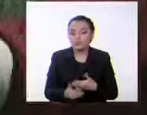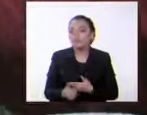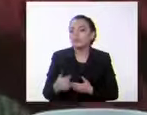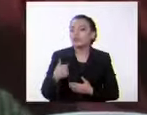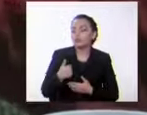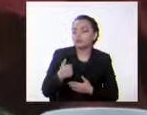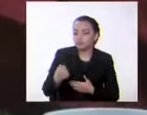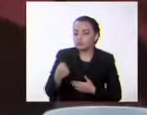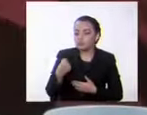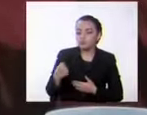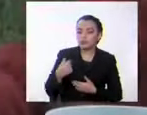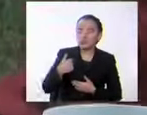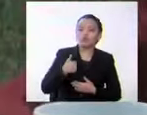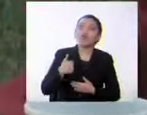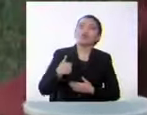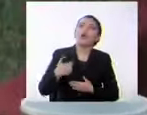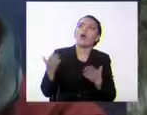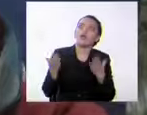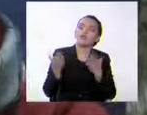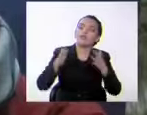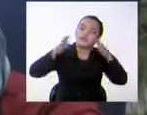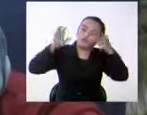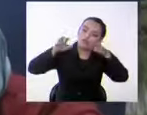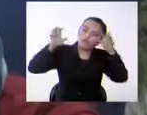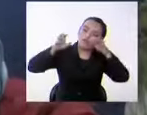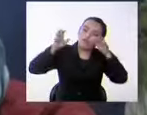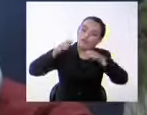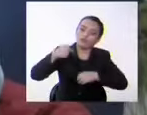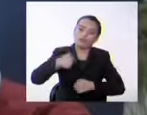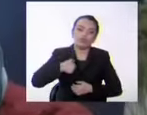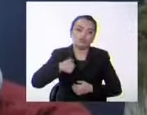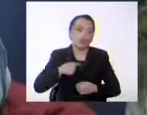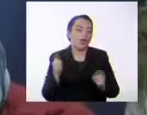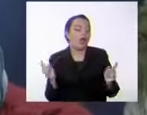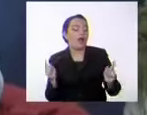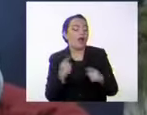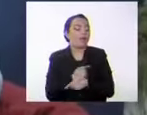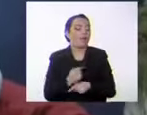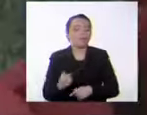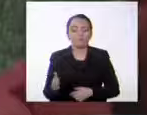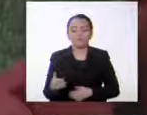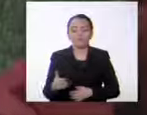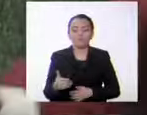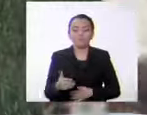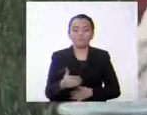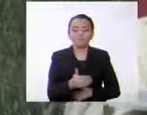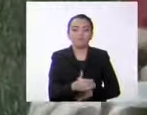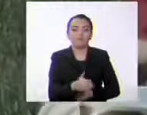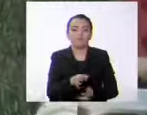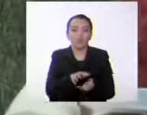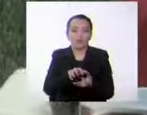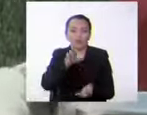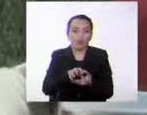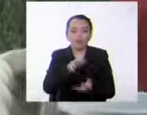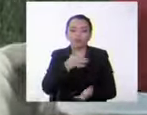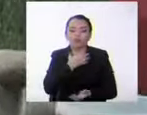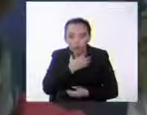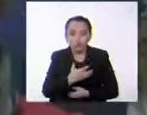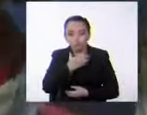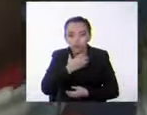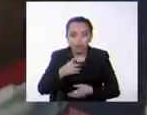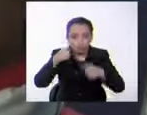chamán, además de hacer llover, aprendió a convertir a los pececillos en ranas. Señor Max, ya le dije